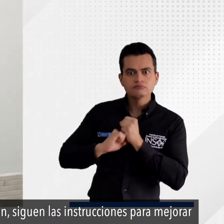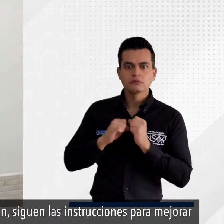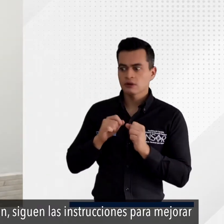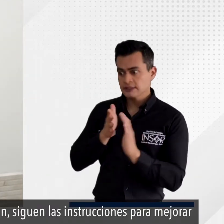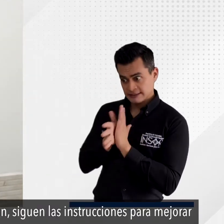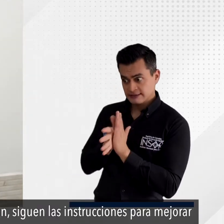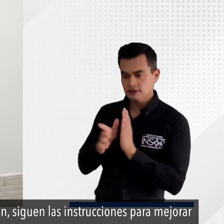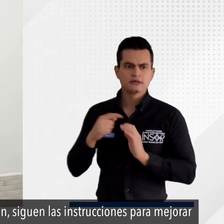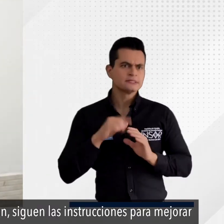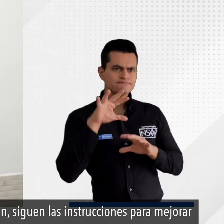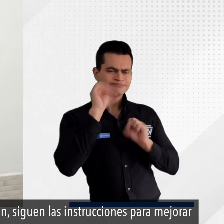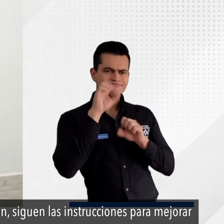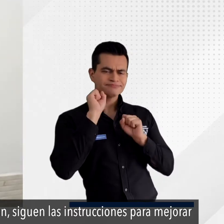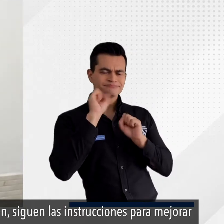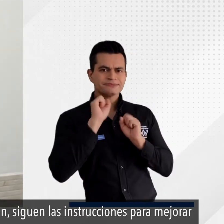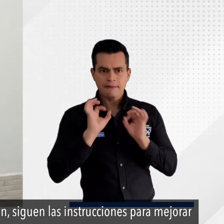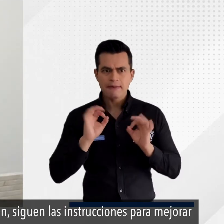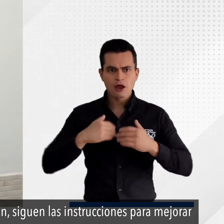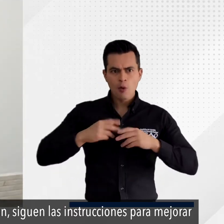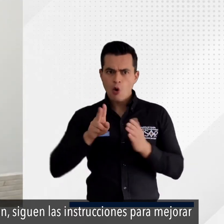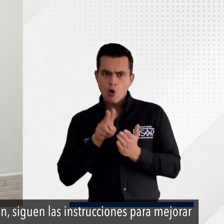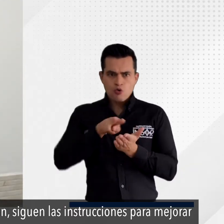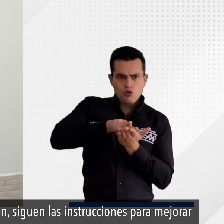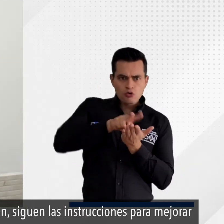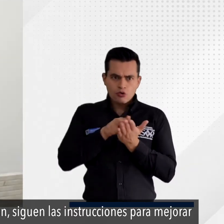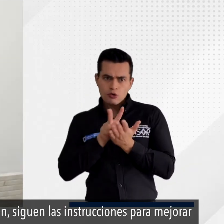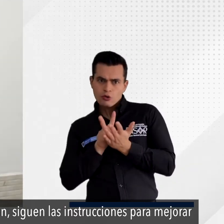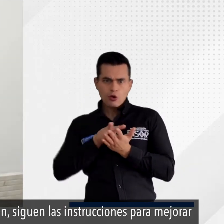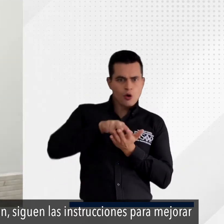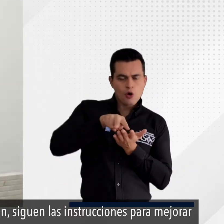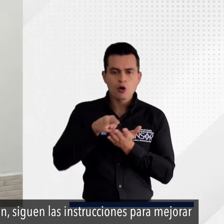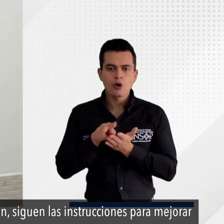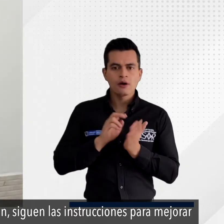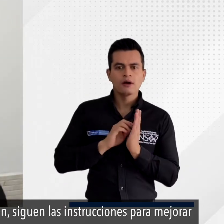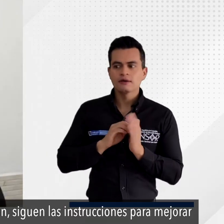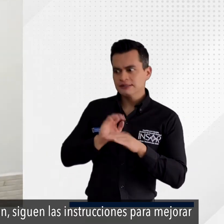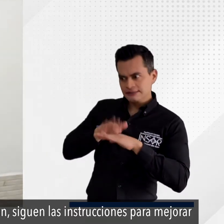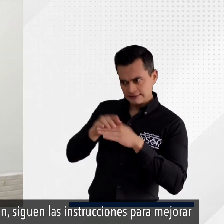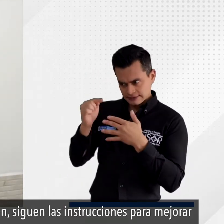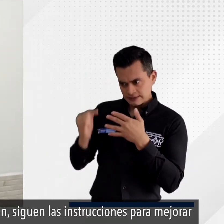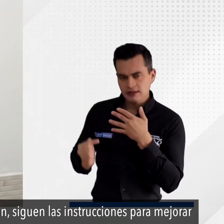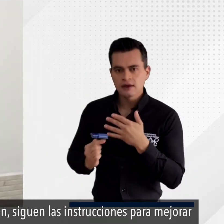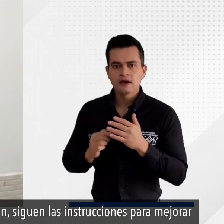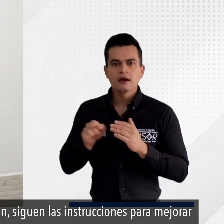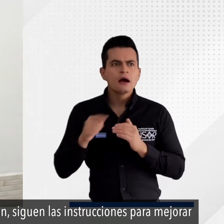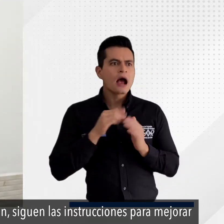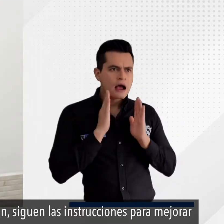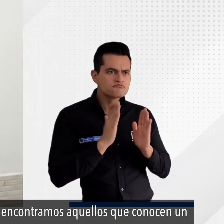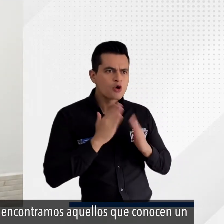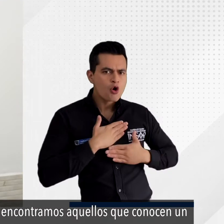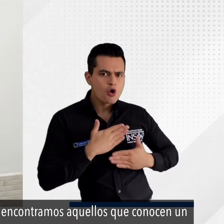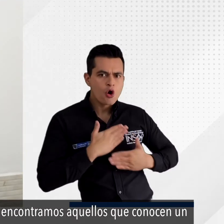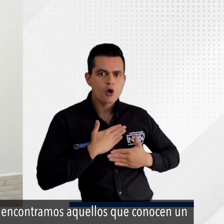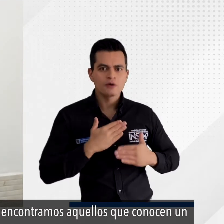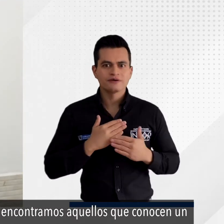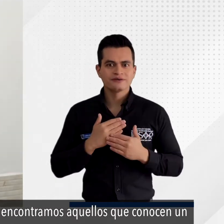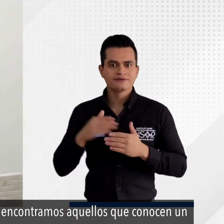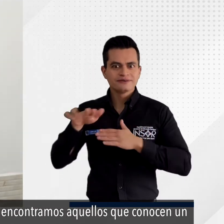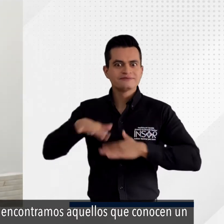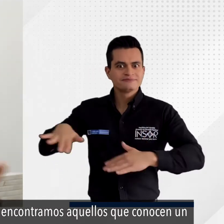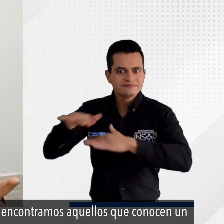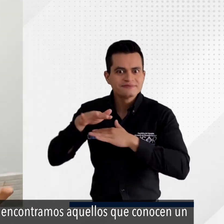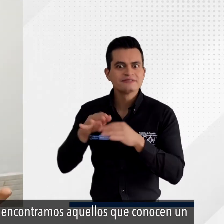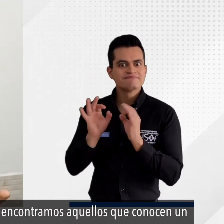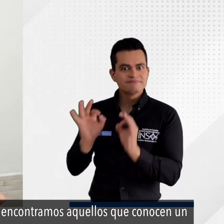que captan el mensaje tan fácil, colaboran, siguen las instrucciones para mejorar los procedimientos,